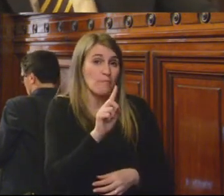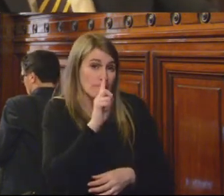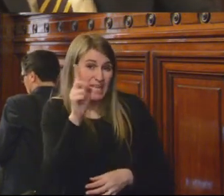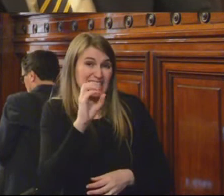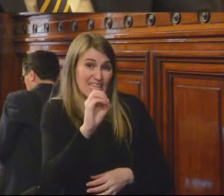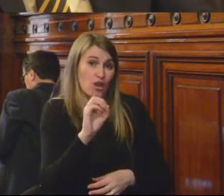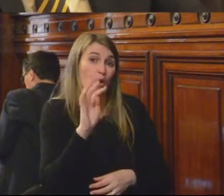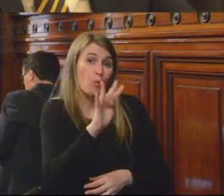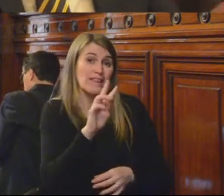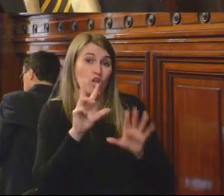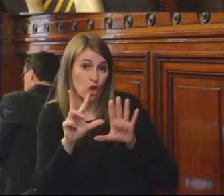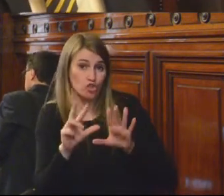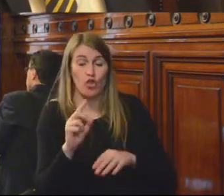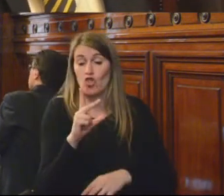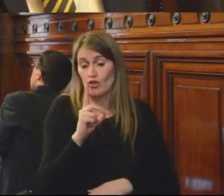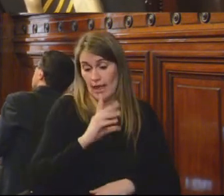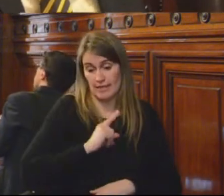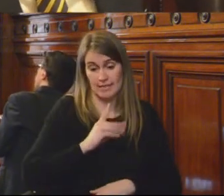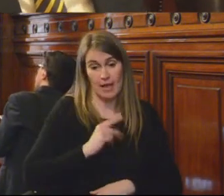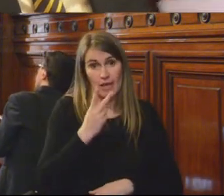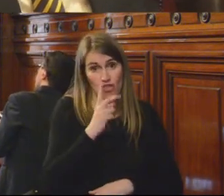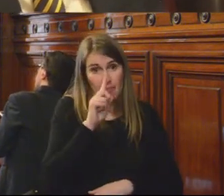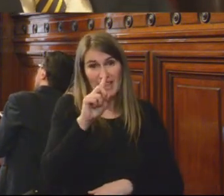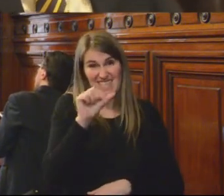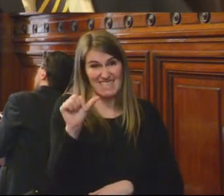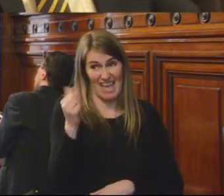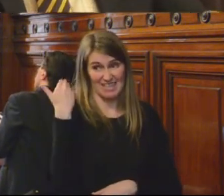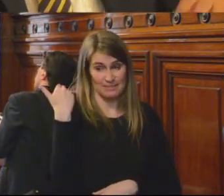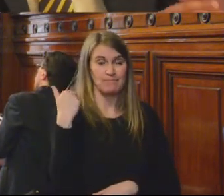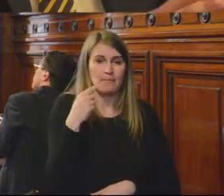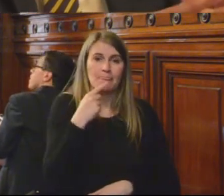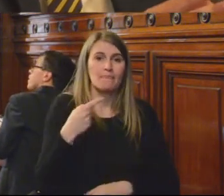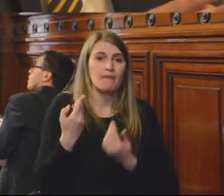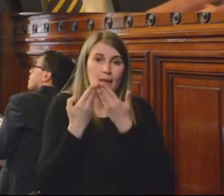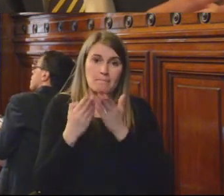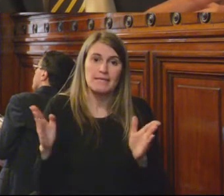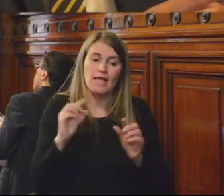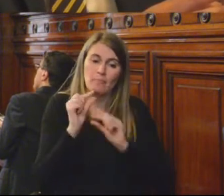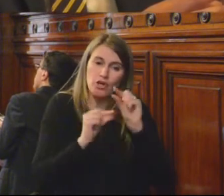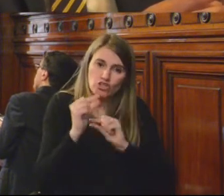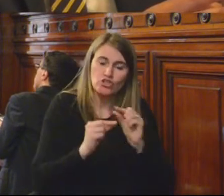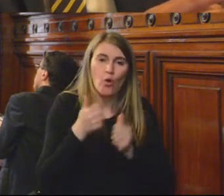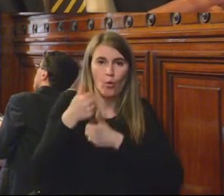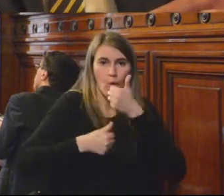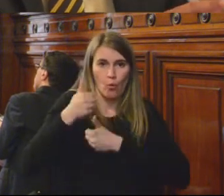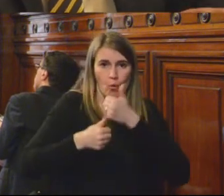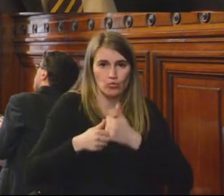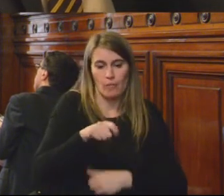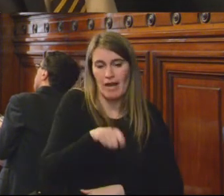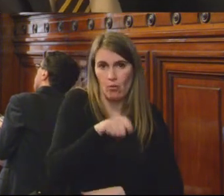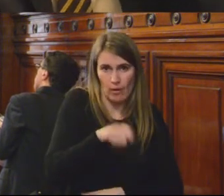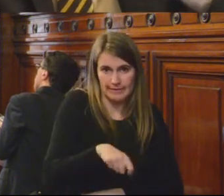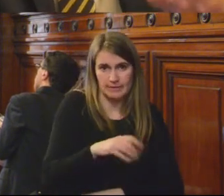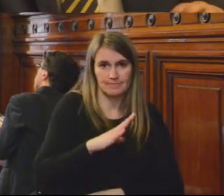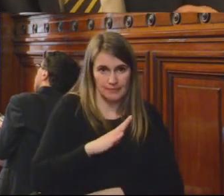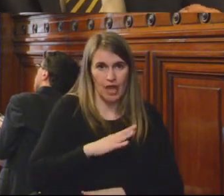41.048 de fecha 12 de diciembre del 2016 se inició el proceso de concursos para la carrera judicial que incluye a la